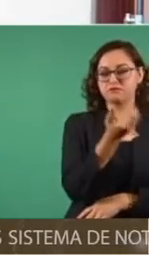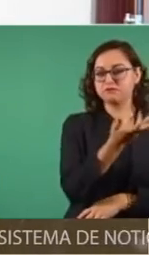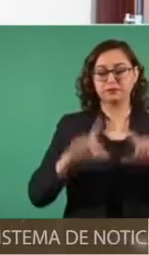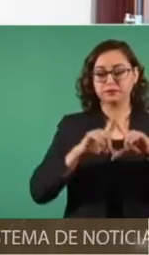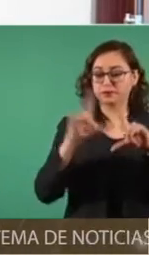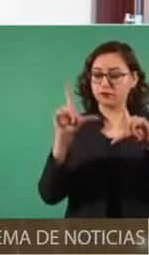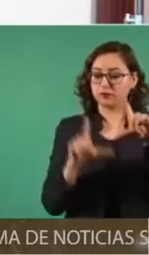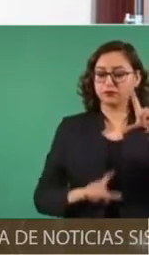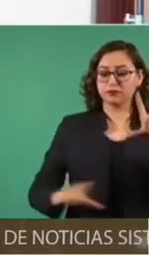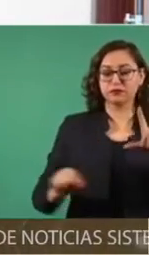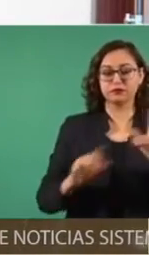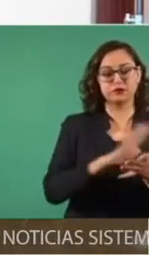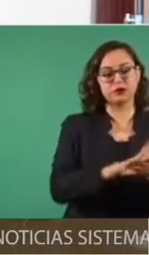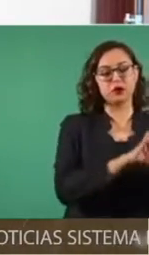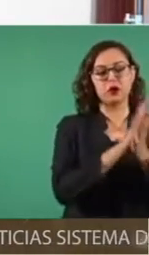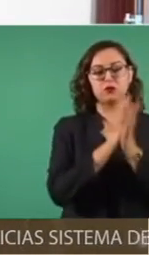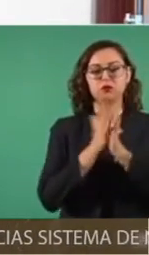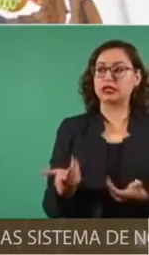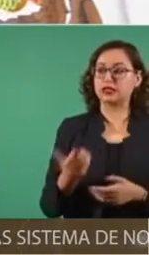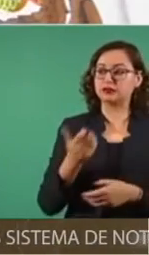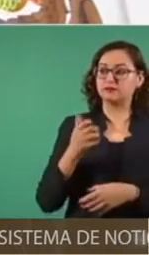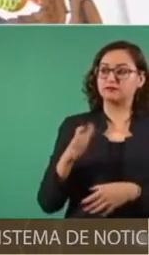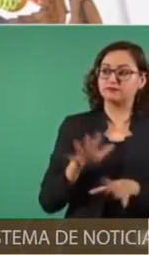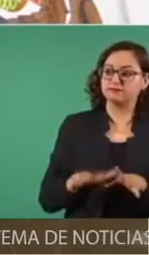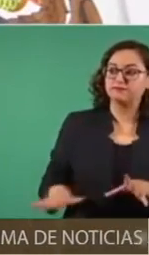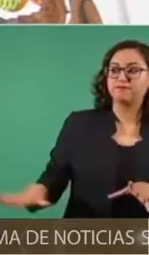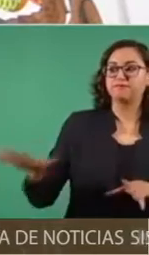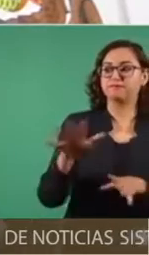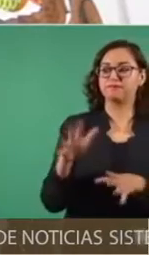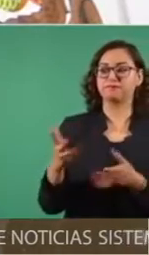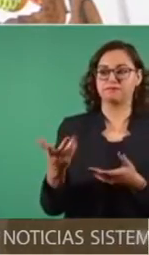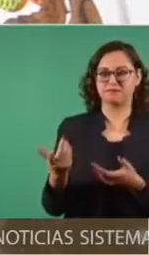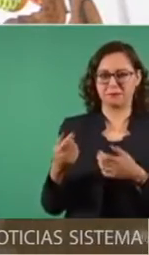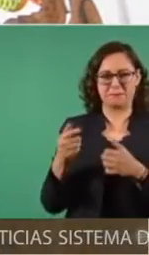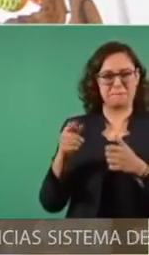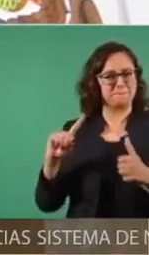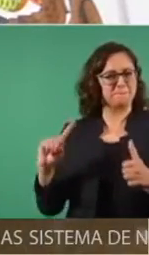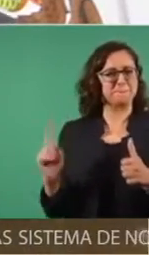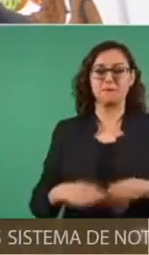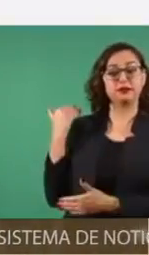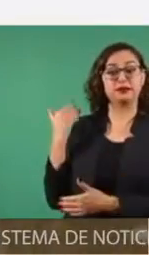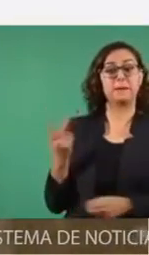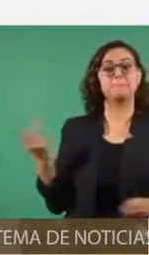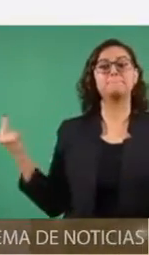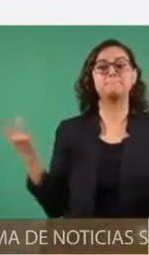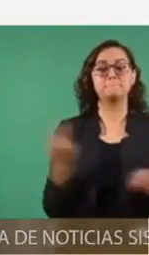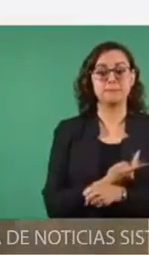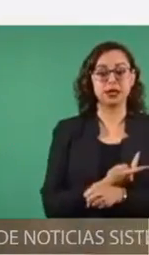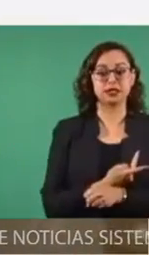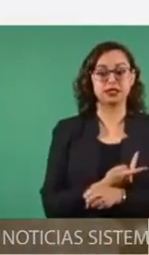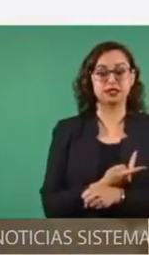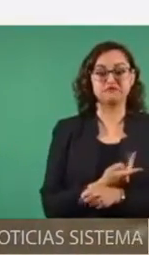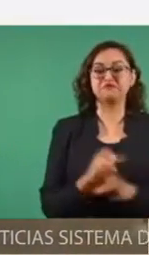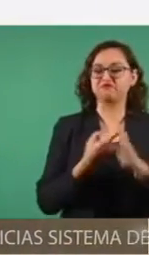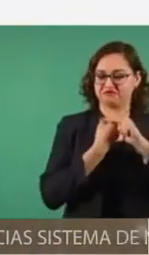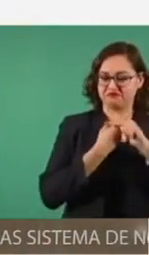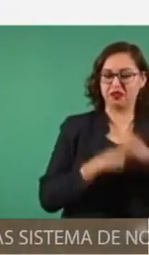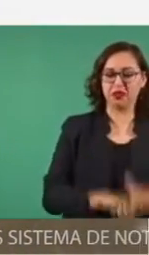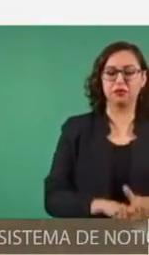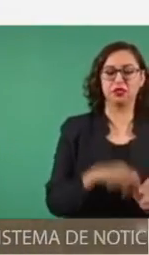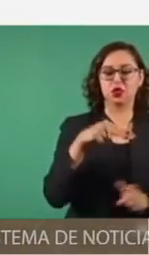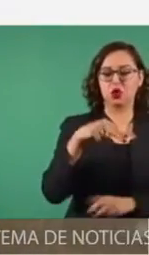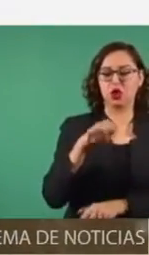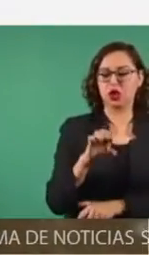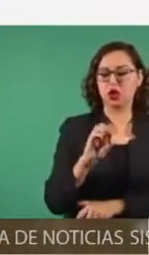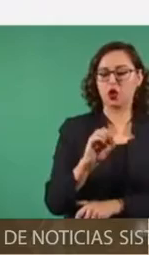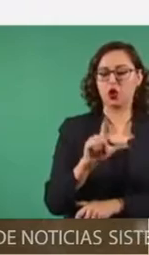en Tierra Azteca está que arde con tanta información relevante. Comenzamos con el que de nombre fue el